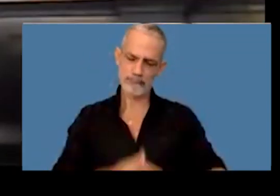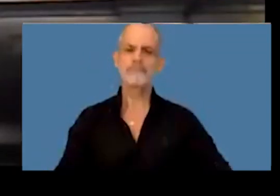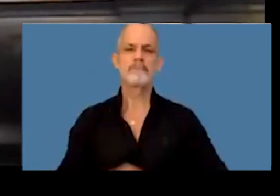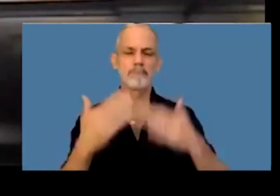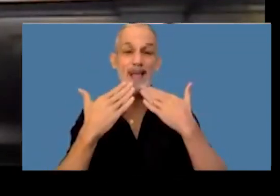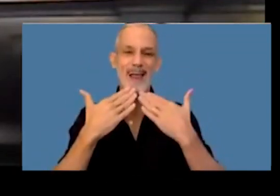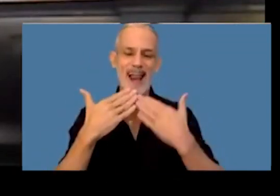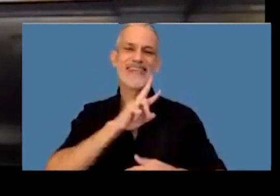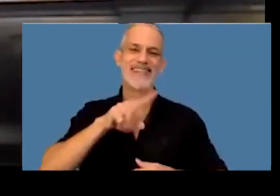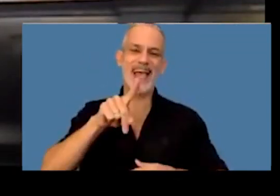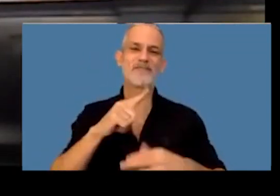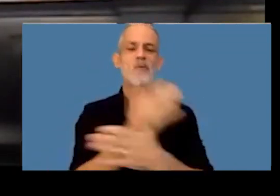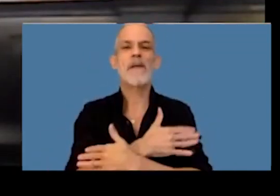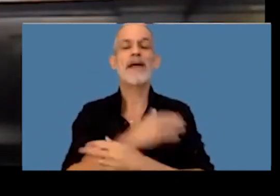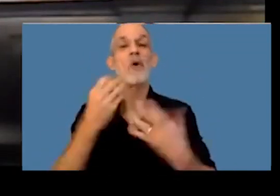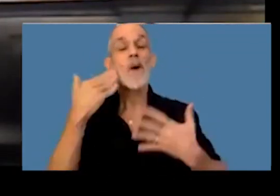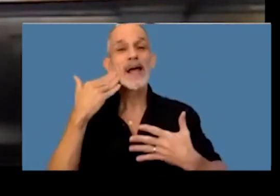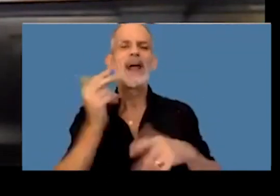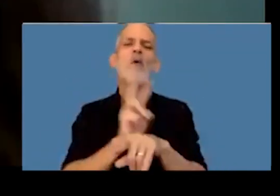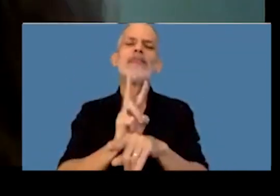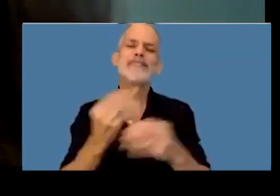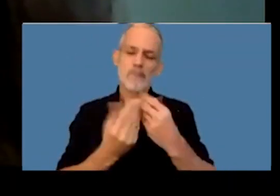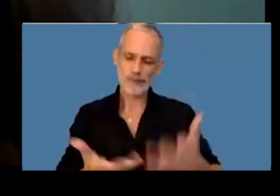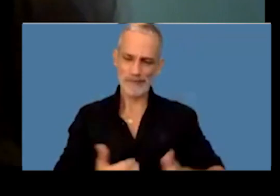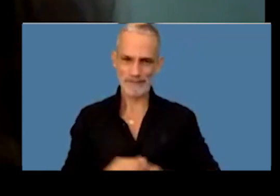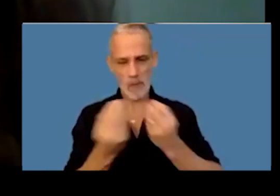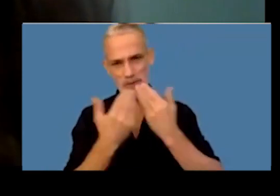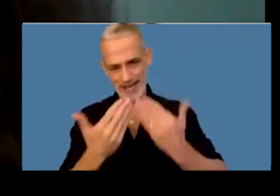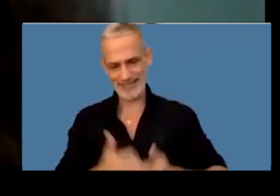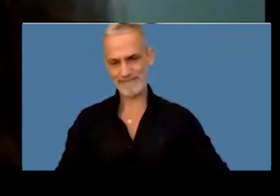chicas. Un abrazo. Buenas tardes. Cuídense mucho. Muchas gracias. Muchas gracias.